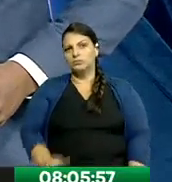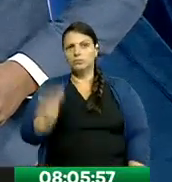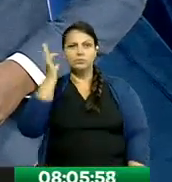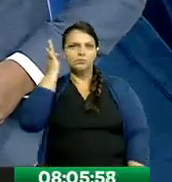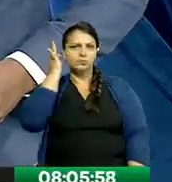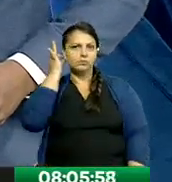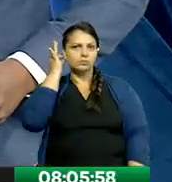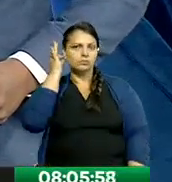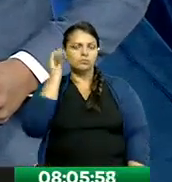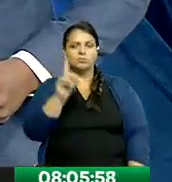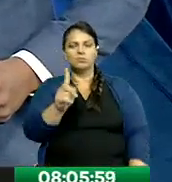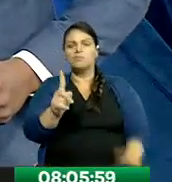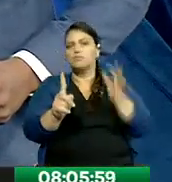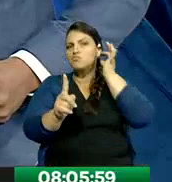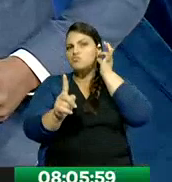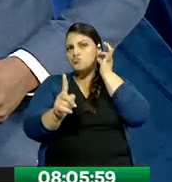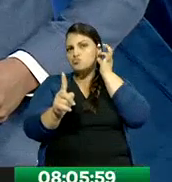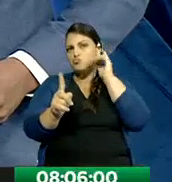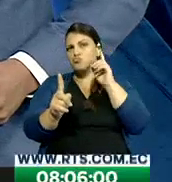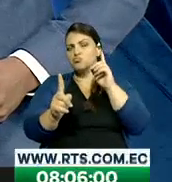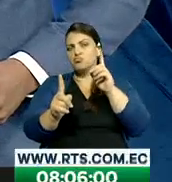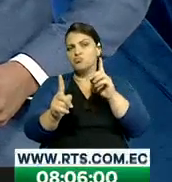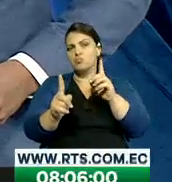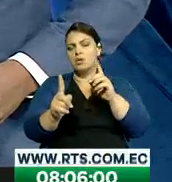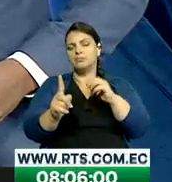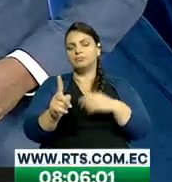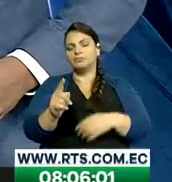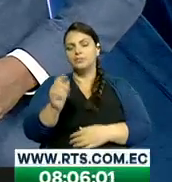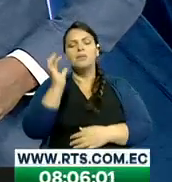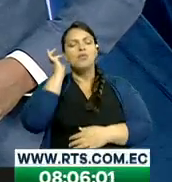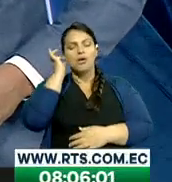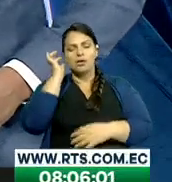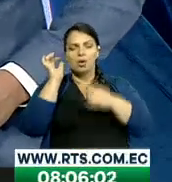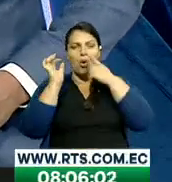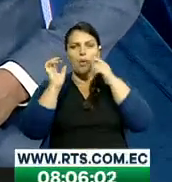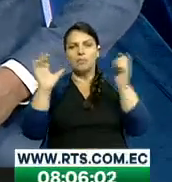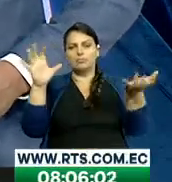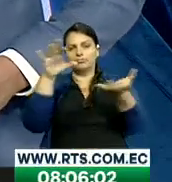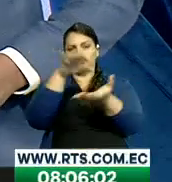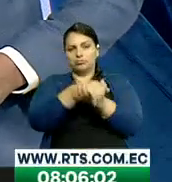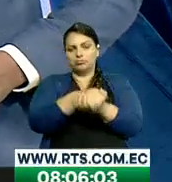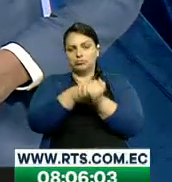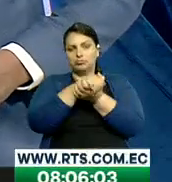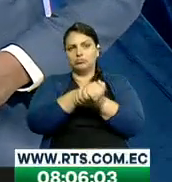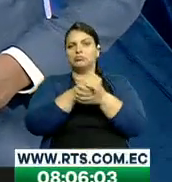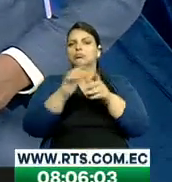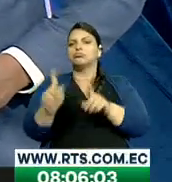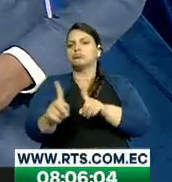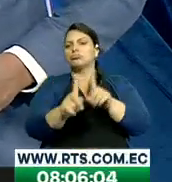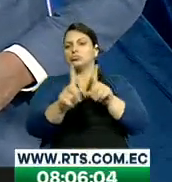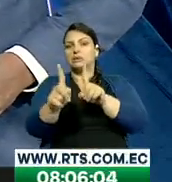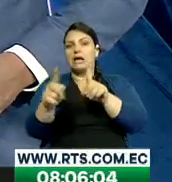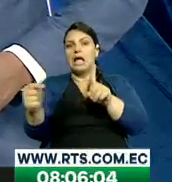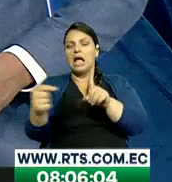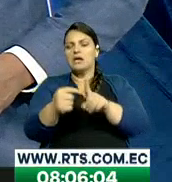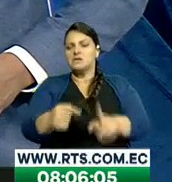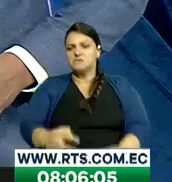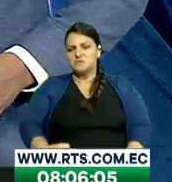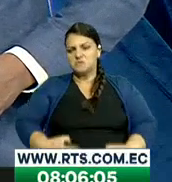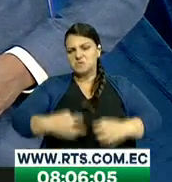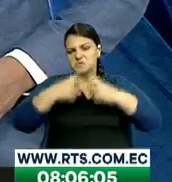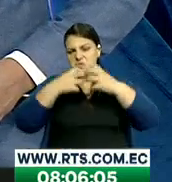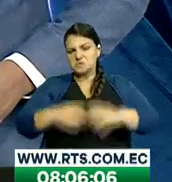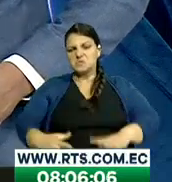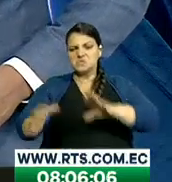un hombre mató a su esposa con una puñalada en la espalda. Según versiones, luego del crimen, el sujeto logró darse a la fuga mientras la